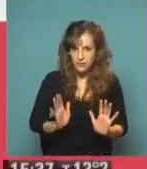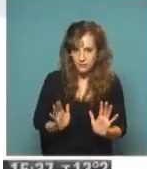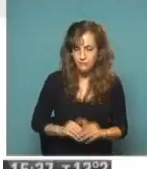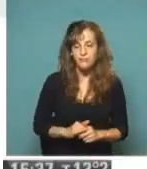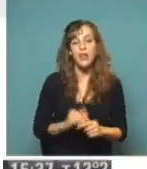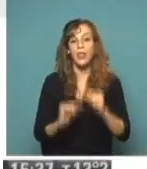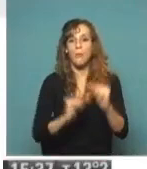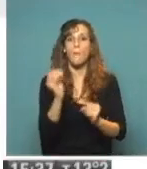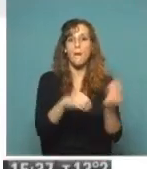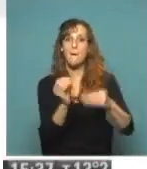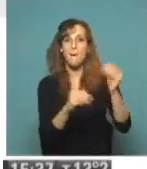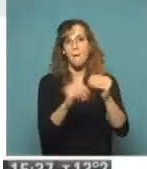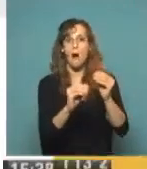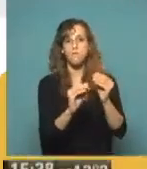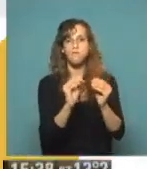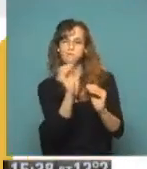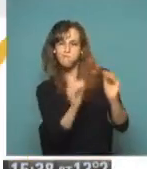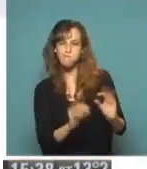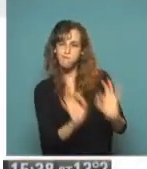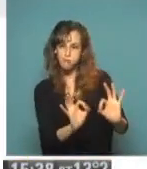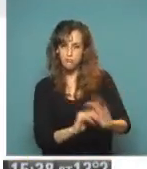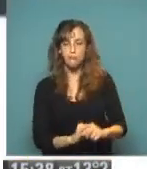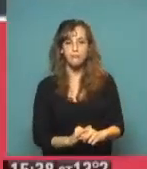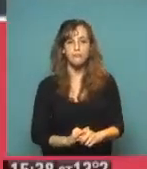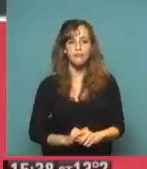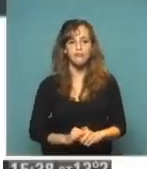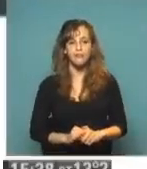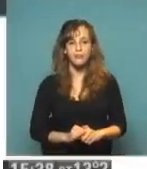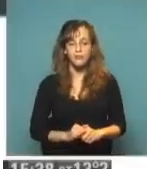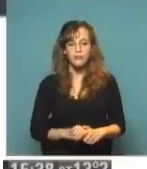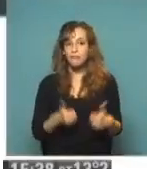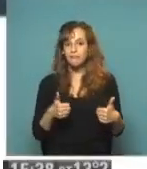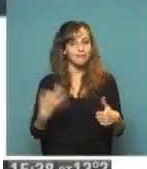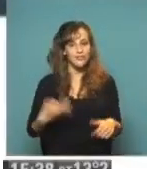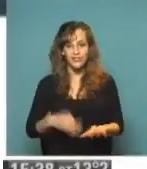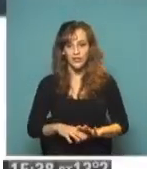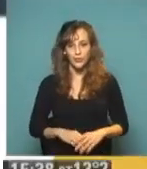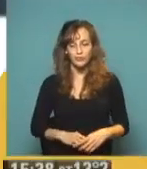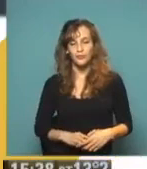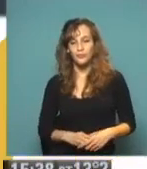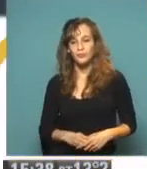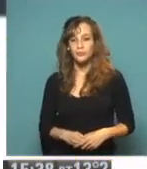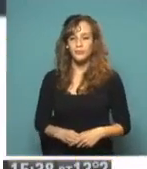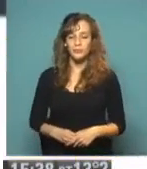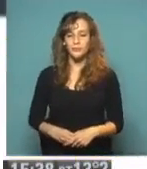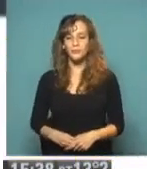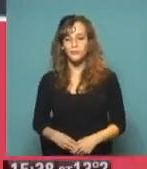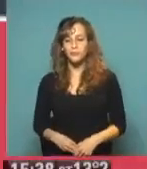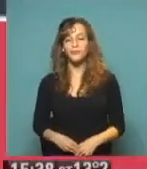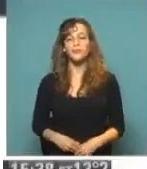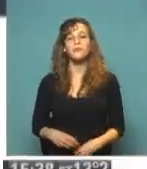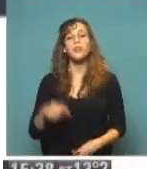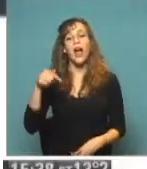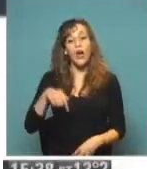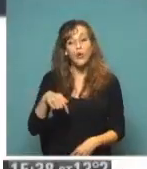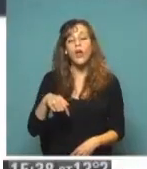¿estamos bien? Estamos bárbaro. Yo jamás perfecto. Había llegado a tanto, realmente. Yo tampoco, te juro. Ahora se puede empezar a